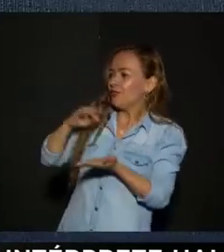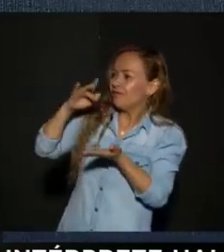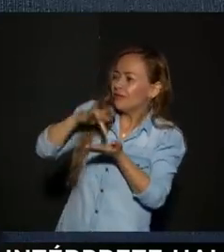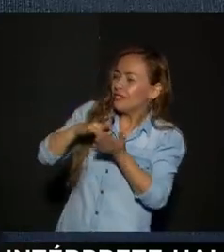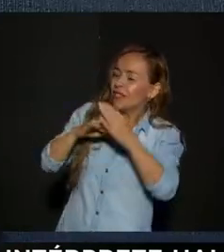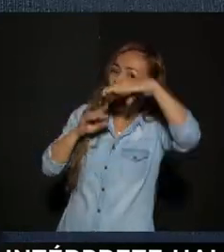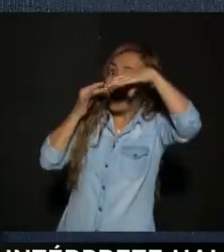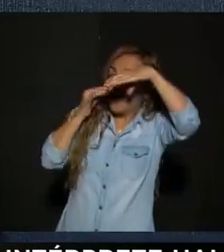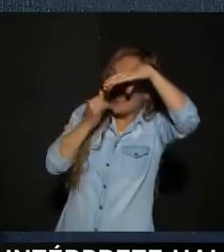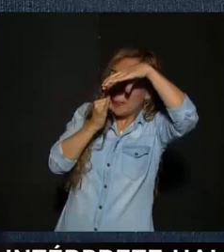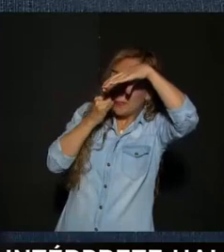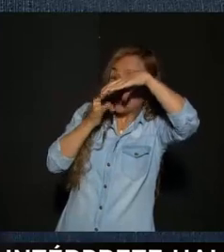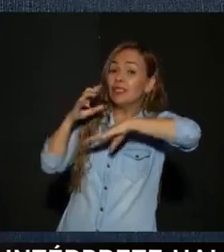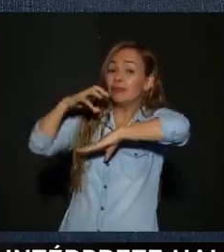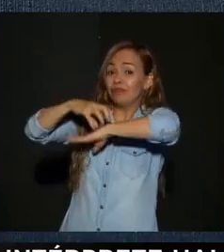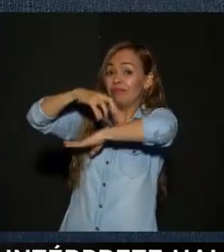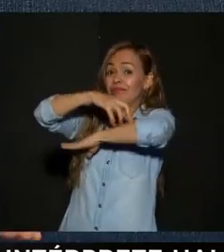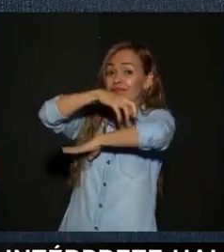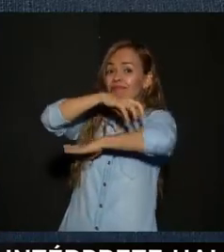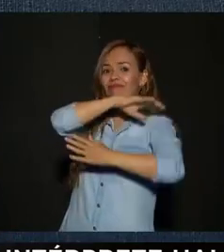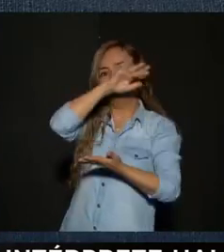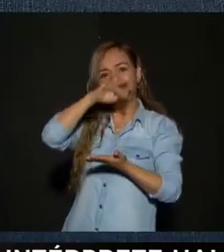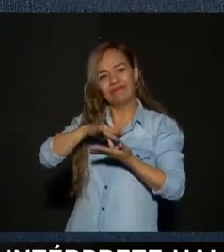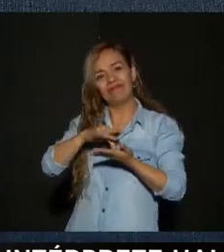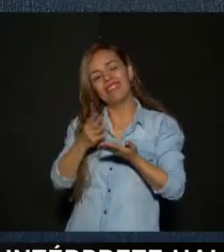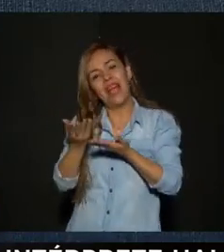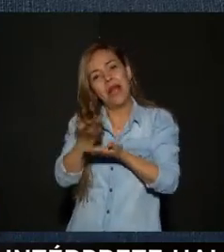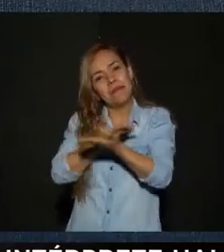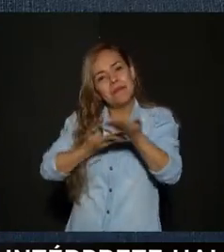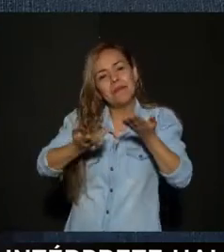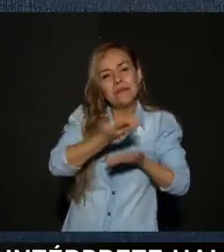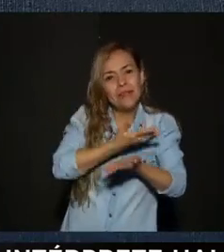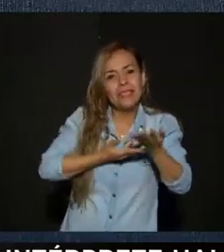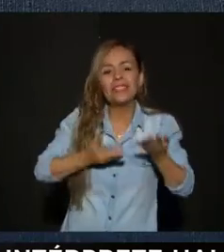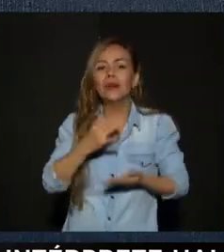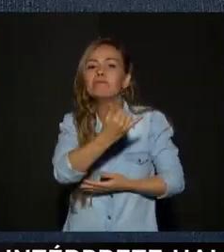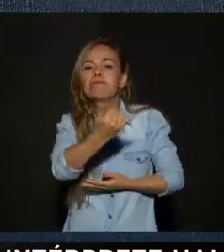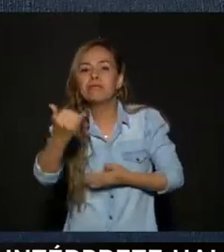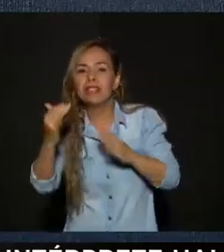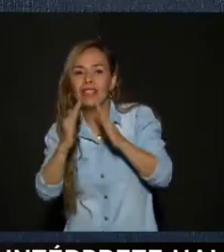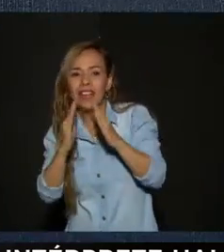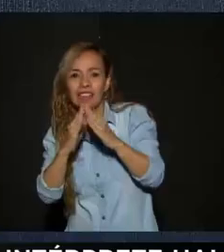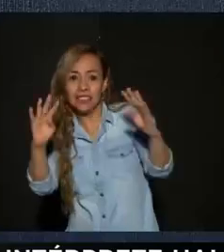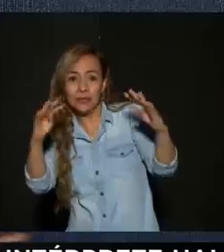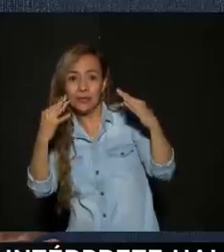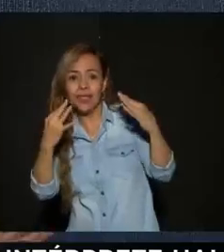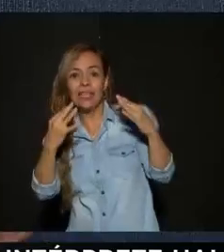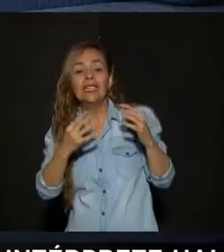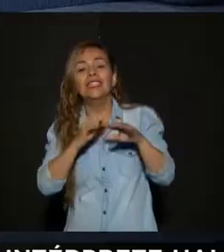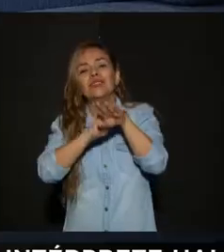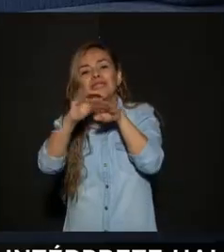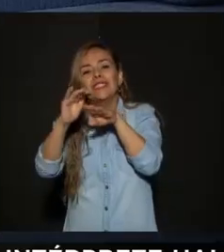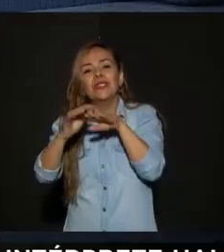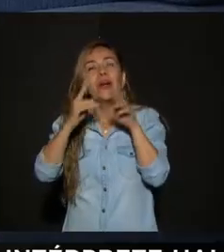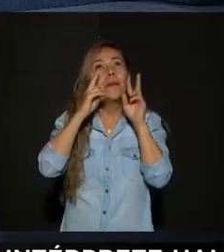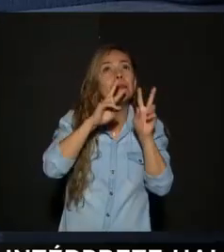Parque Explora, de estar aquí en este espacio y compartir con todos en casa, con los niños, con los papás, y eso sí, mirar al cielo es una invitación